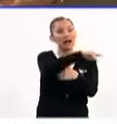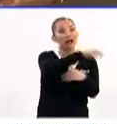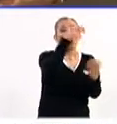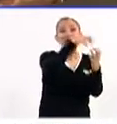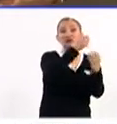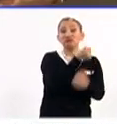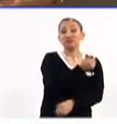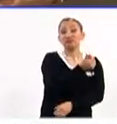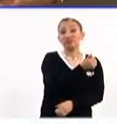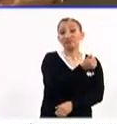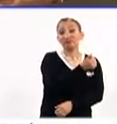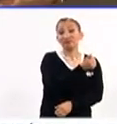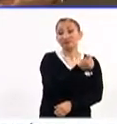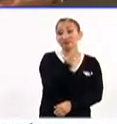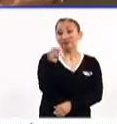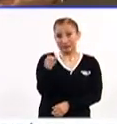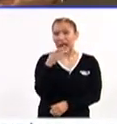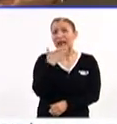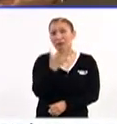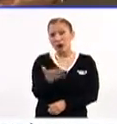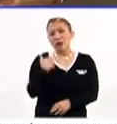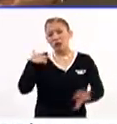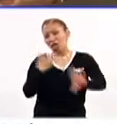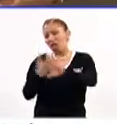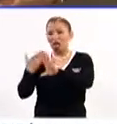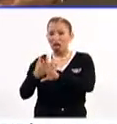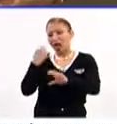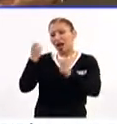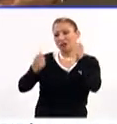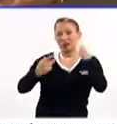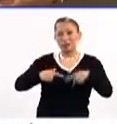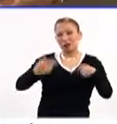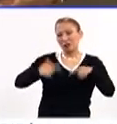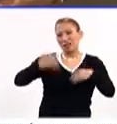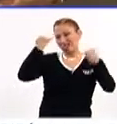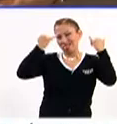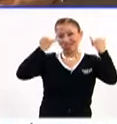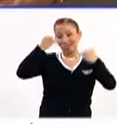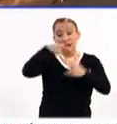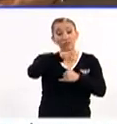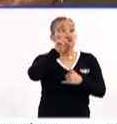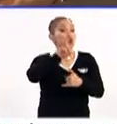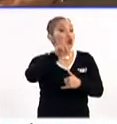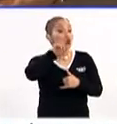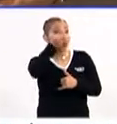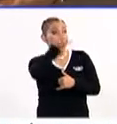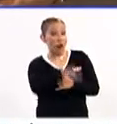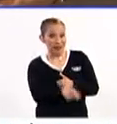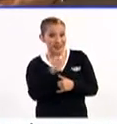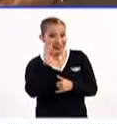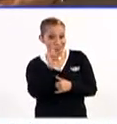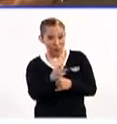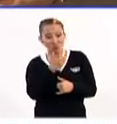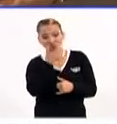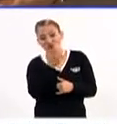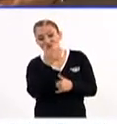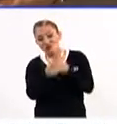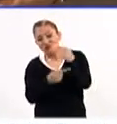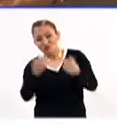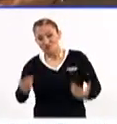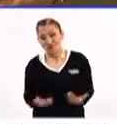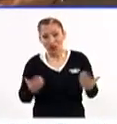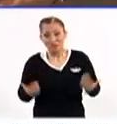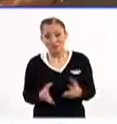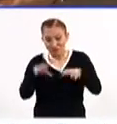tiene Hernán Cortés. Y es mucho, aunque ha sido vilipendiada por ciertos intelectuales, en realidad es una mujer que, si vemos en las tradiciones de las danzas